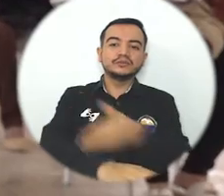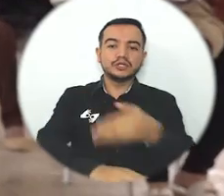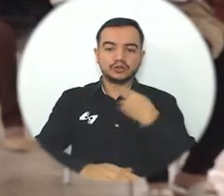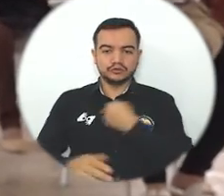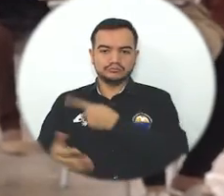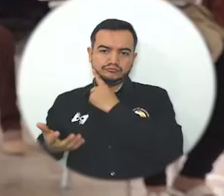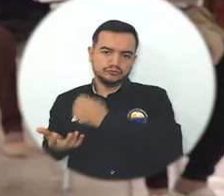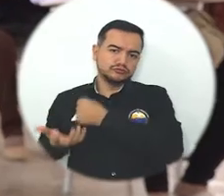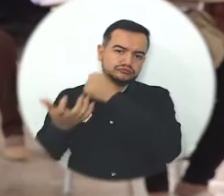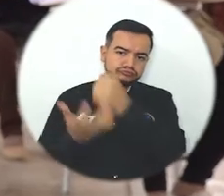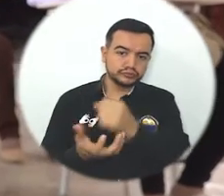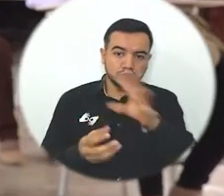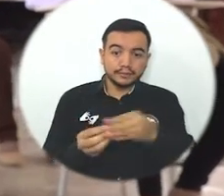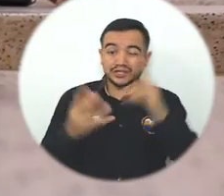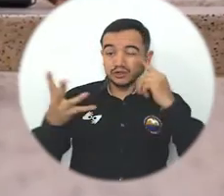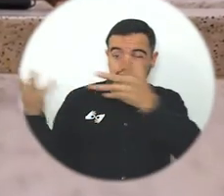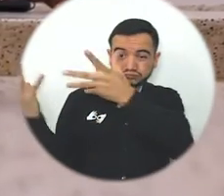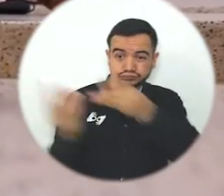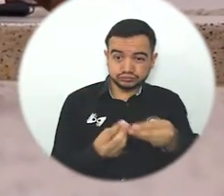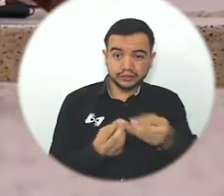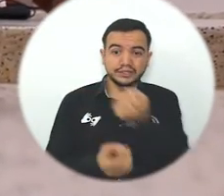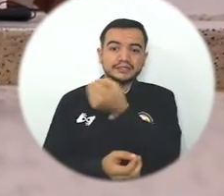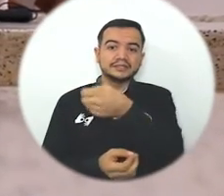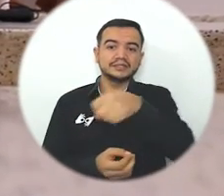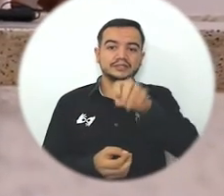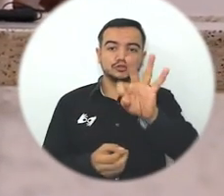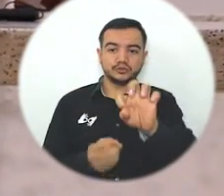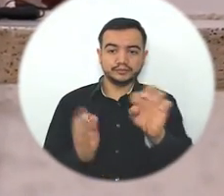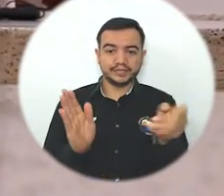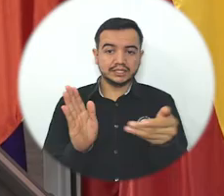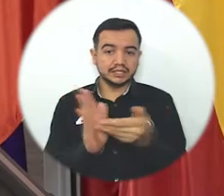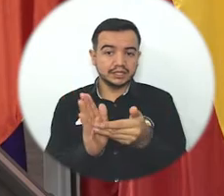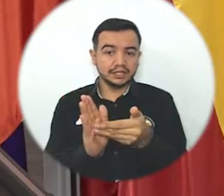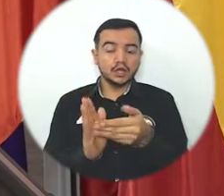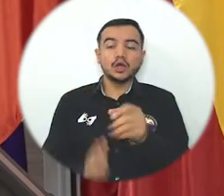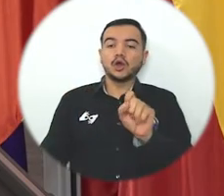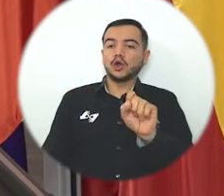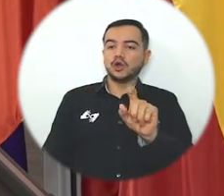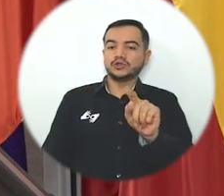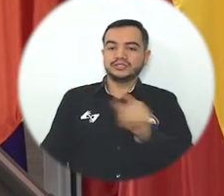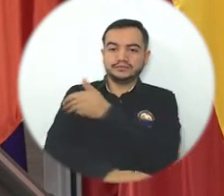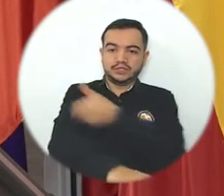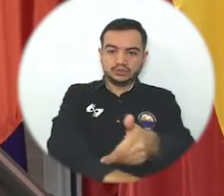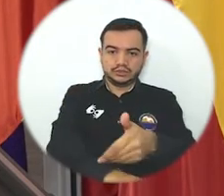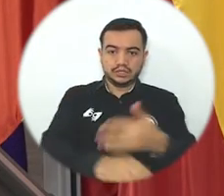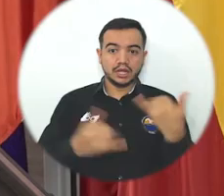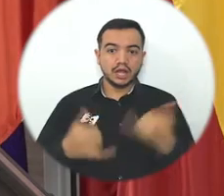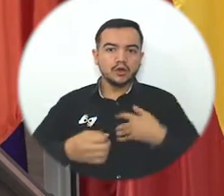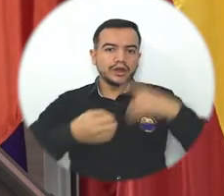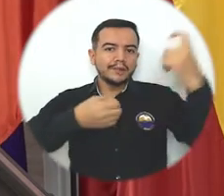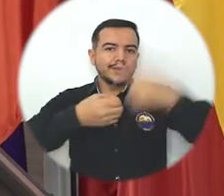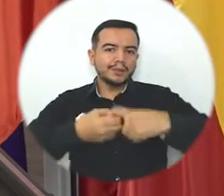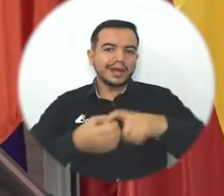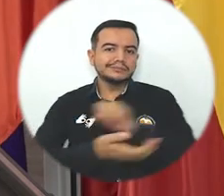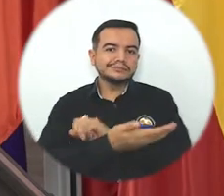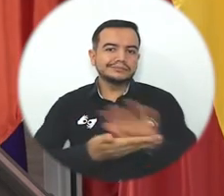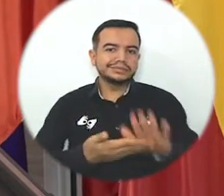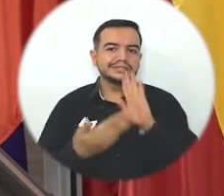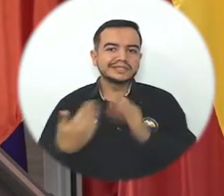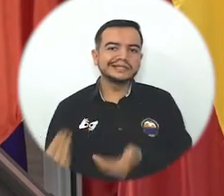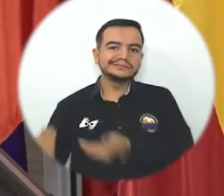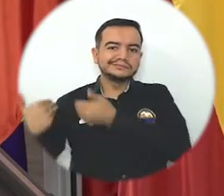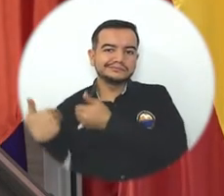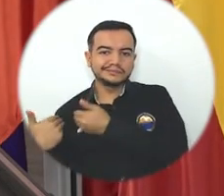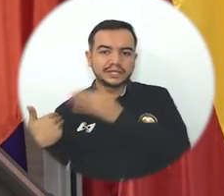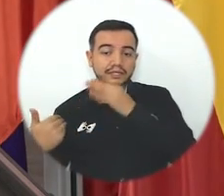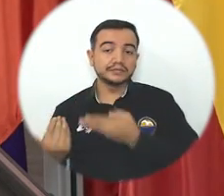y 18.011 con todo el sistema de becas. Gran parte de la matrícula cero de este año lo siguió